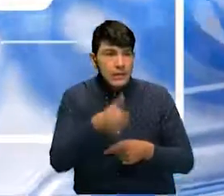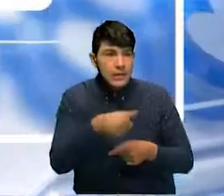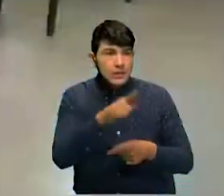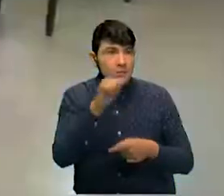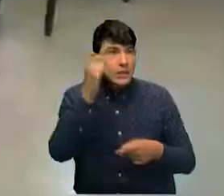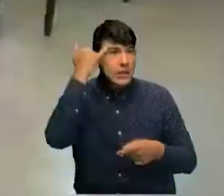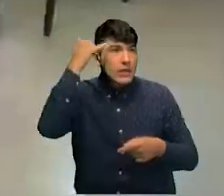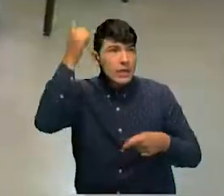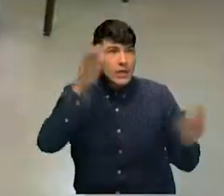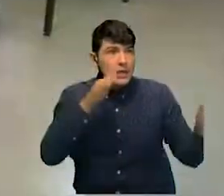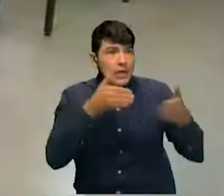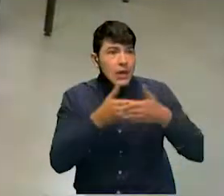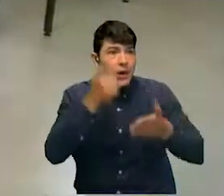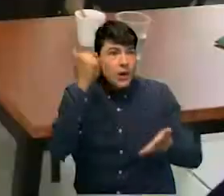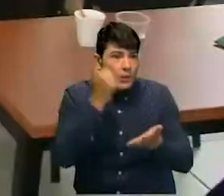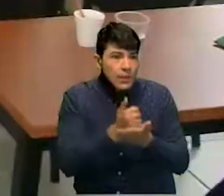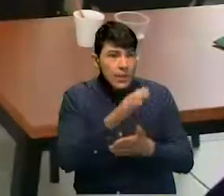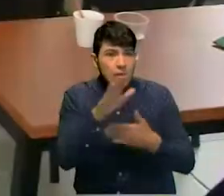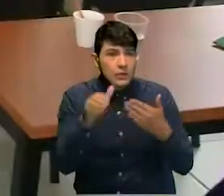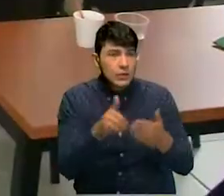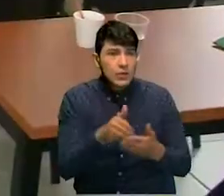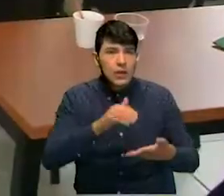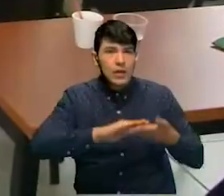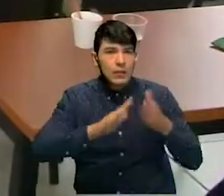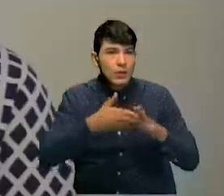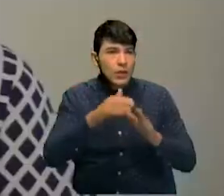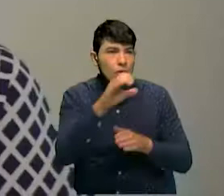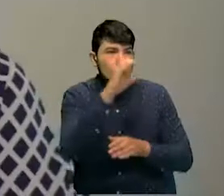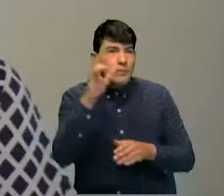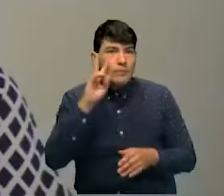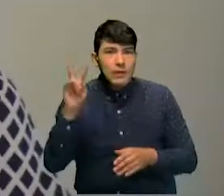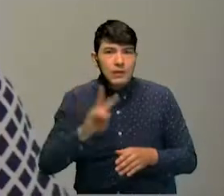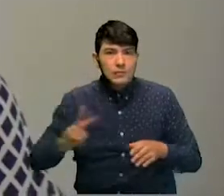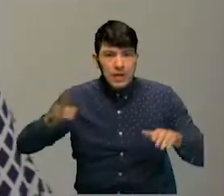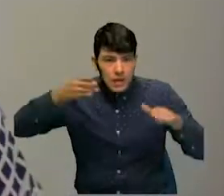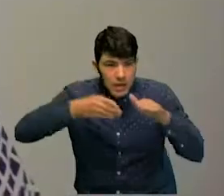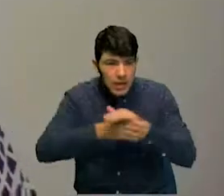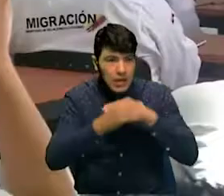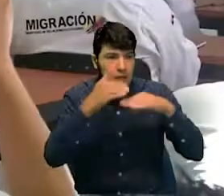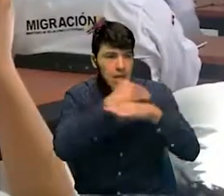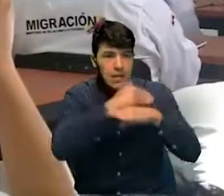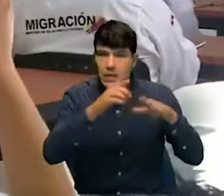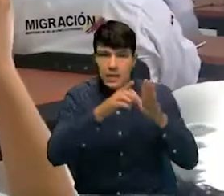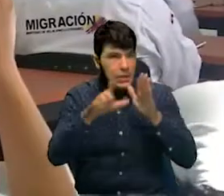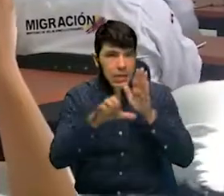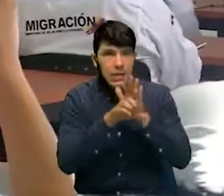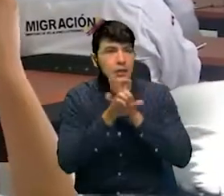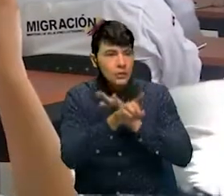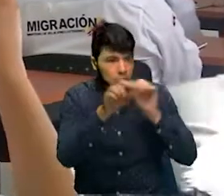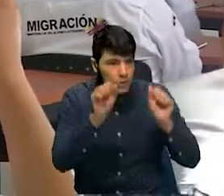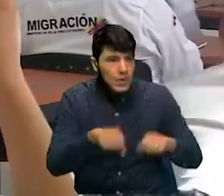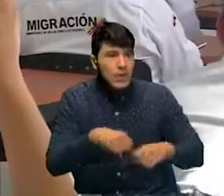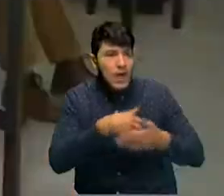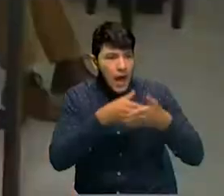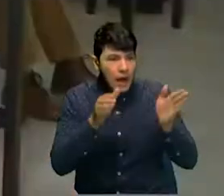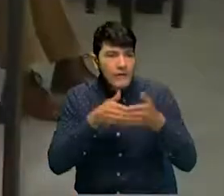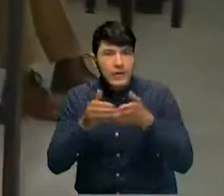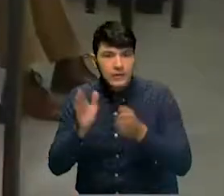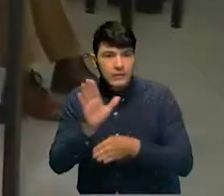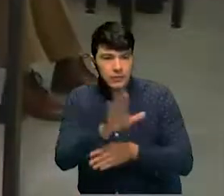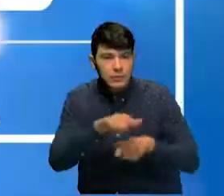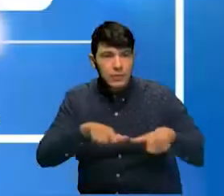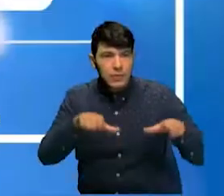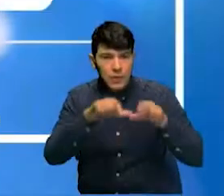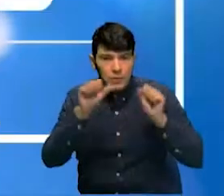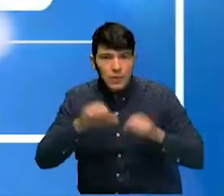frontera obligando a la población colombo-venezolana a pasar por las trochas, precisamente a habilitar esos puntos donde están pasando para que puedan